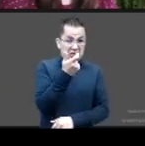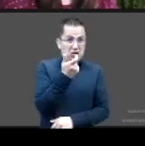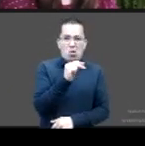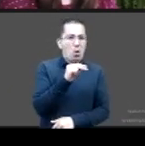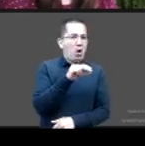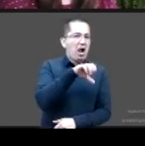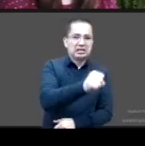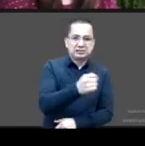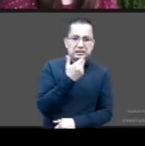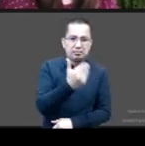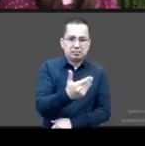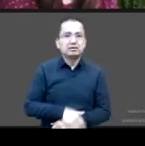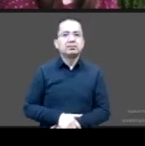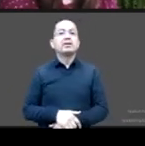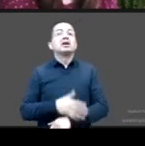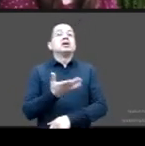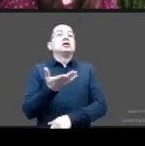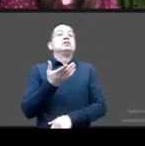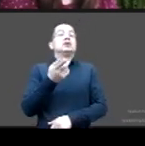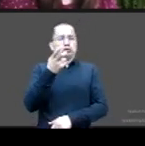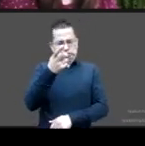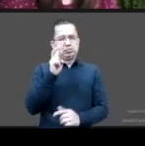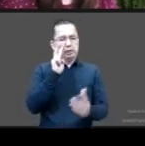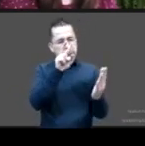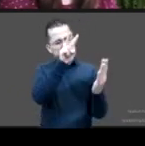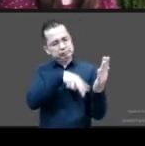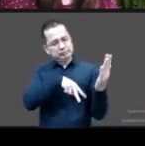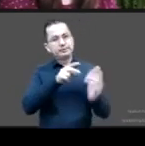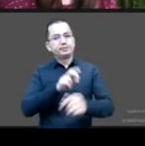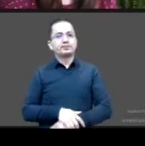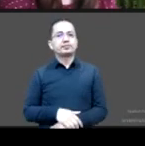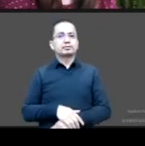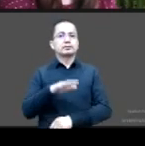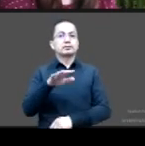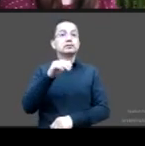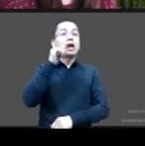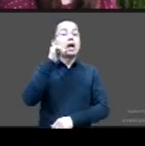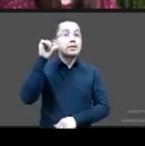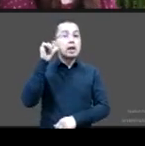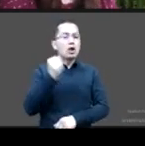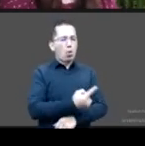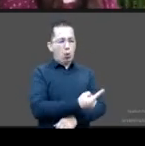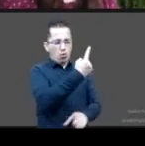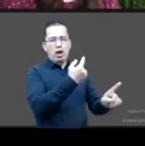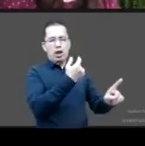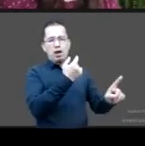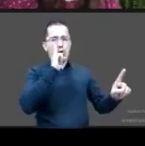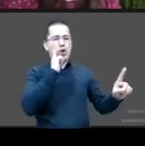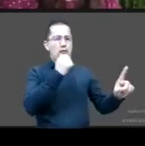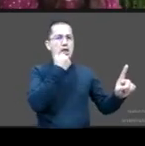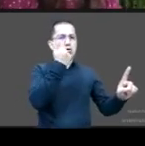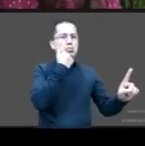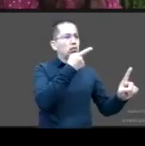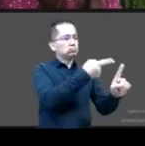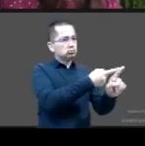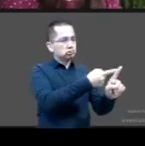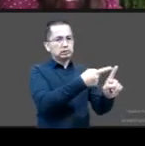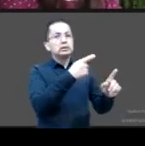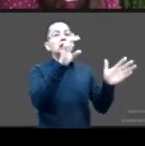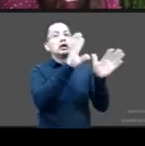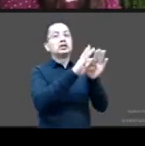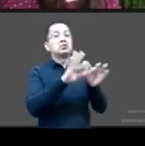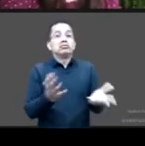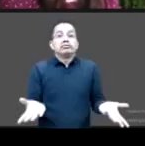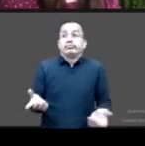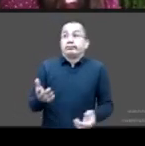lámina ustedes la ven ayer en uno de los videos con una de las estudiantes de mi programa nos decía claro si mi papá